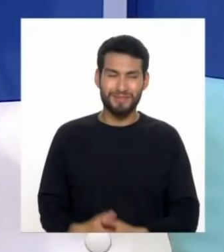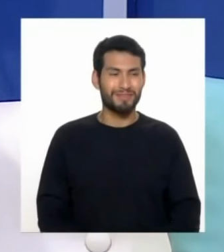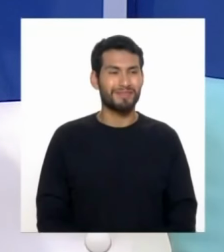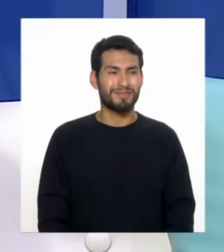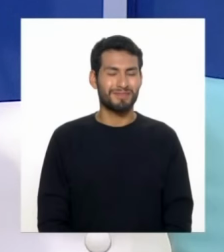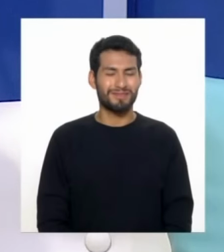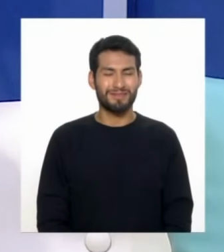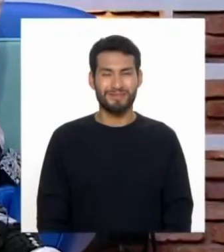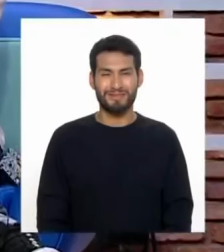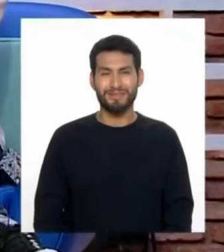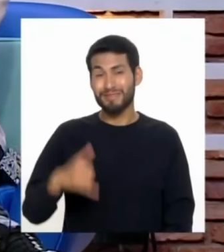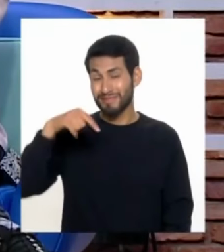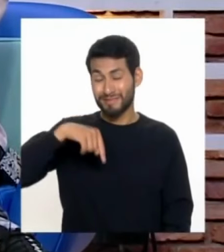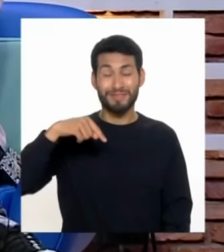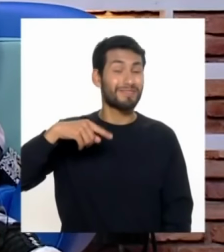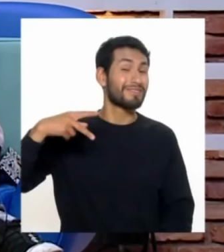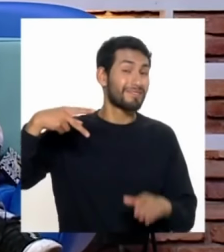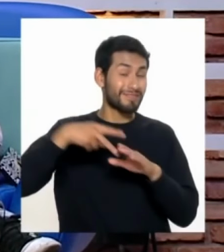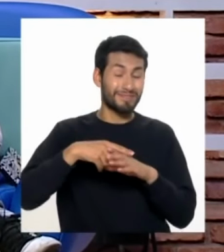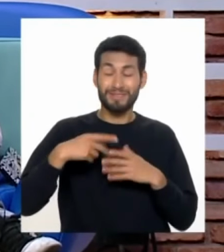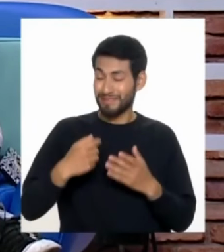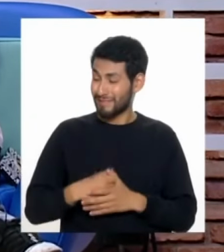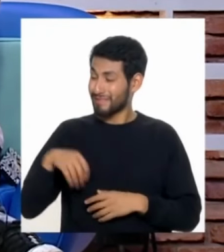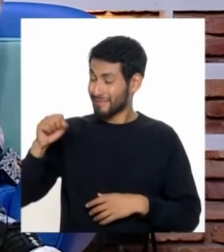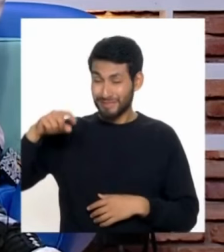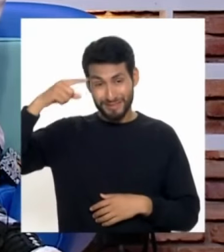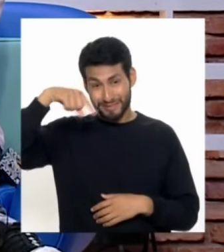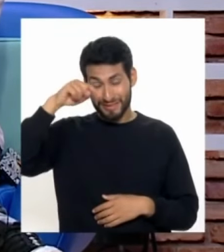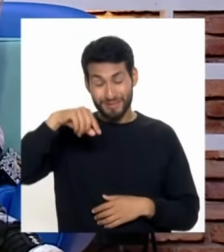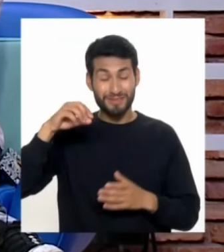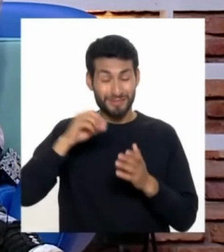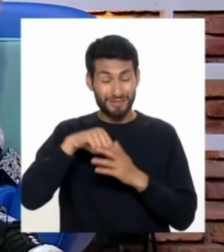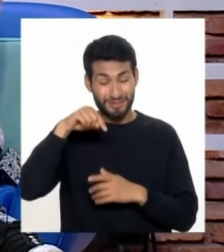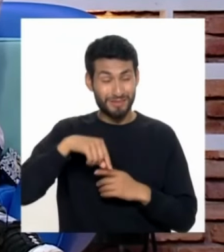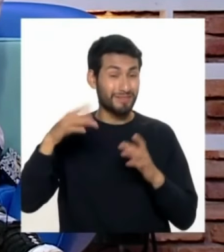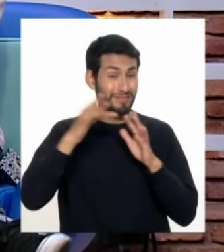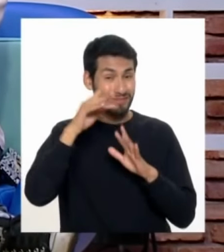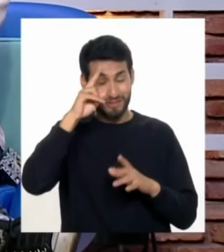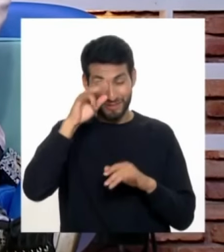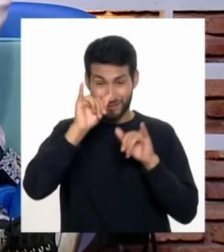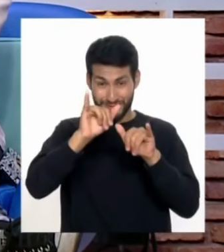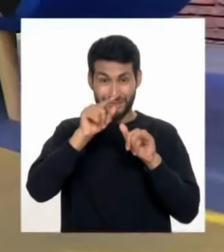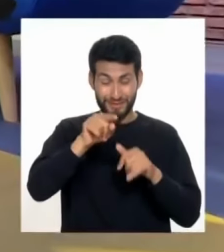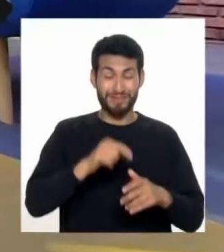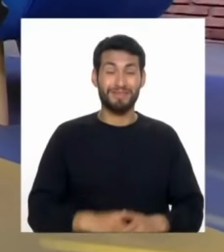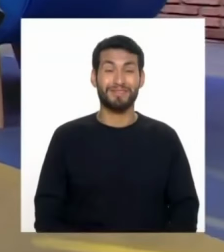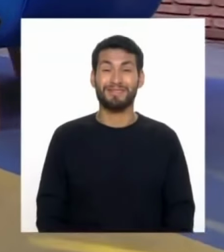Jordi. Nos vamos a la pausa, Vanesita. Así. Ya regresamos con mucho más. Esto es Conecta Perú. No te muevas.